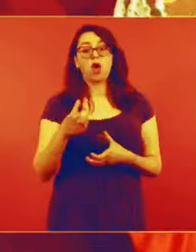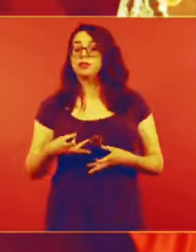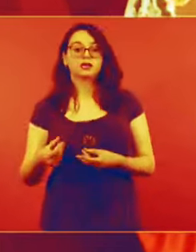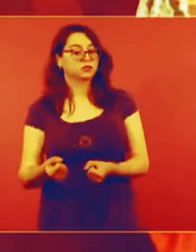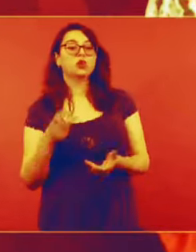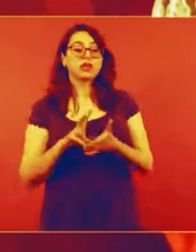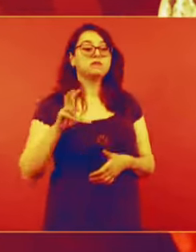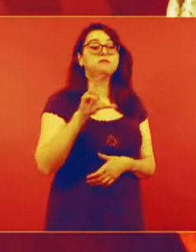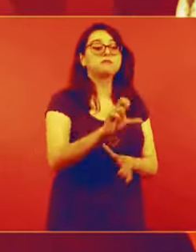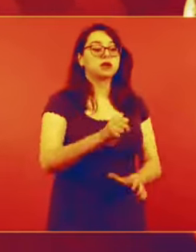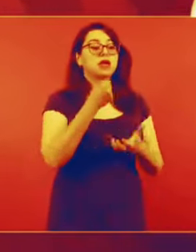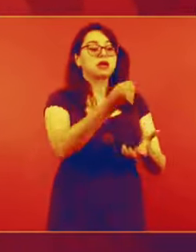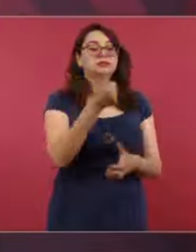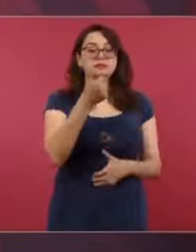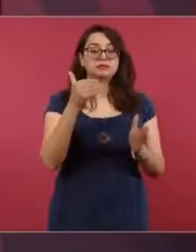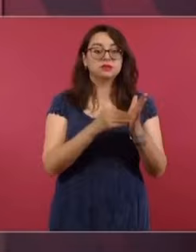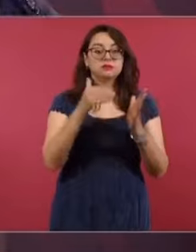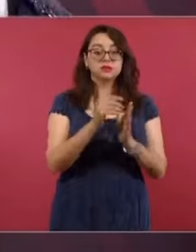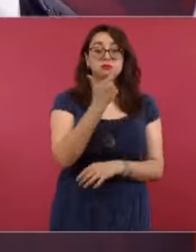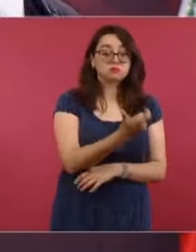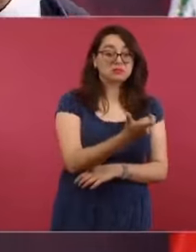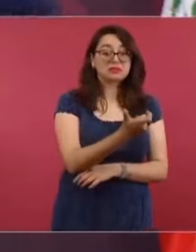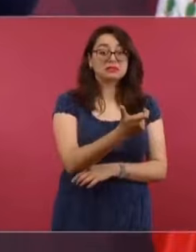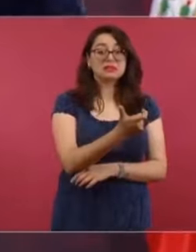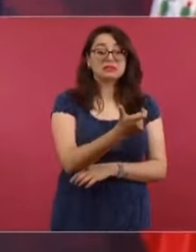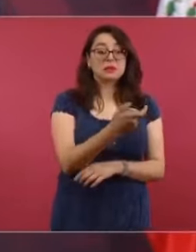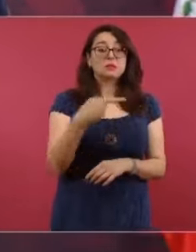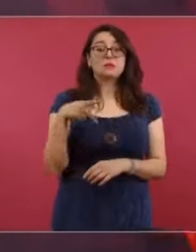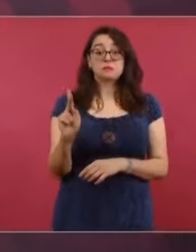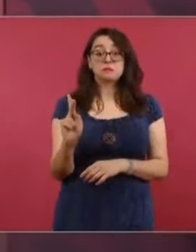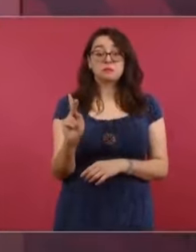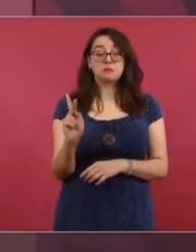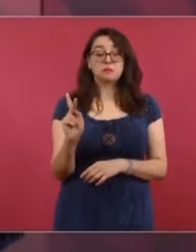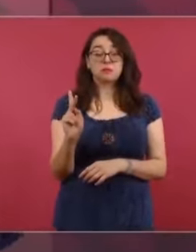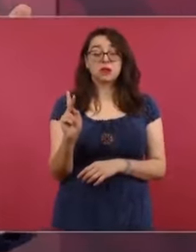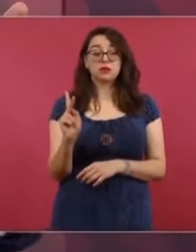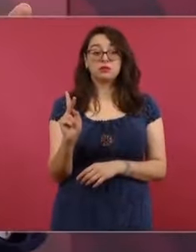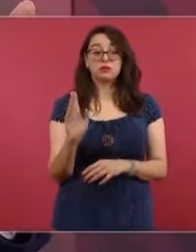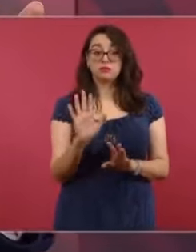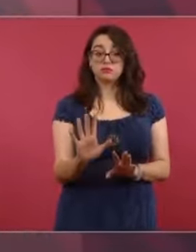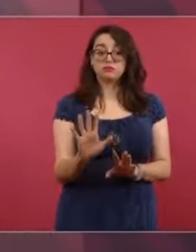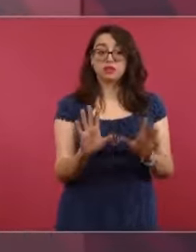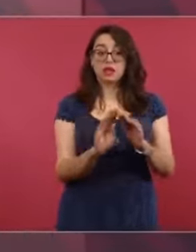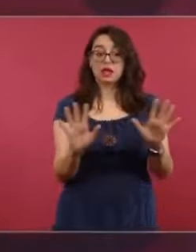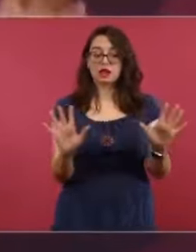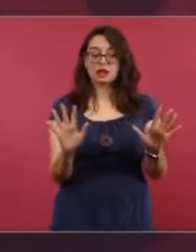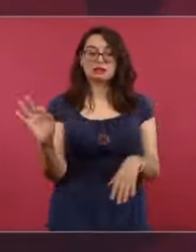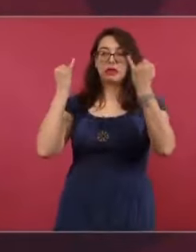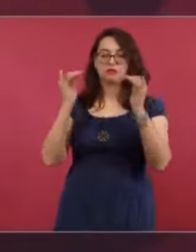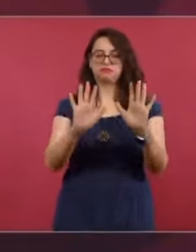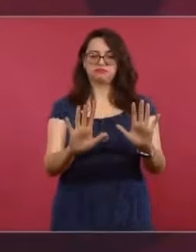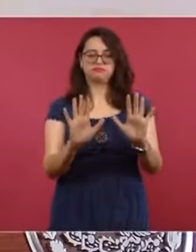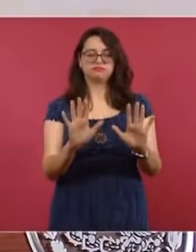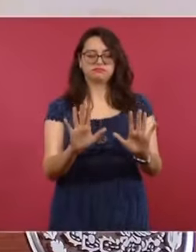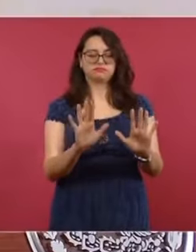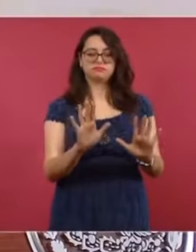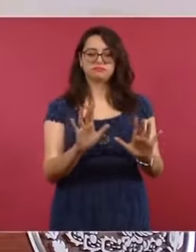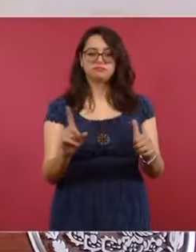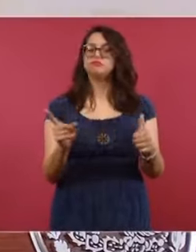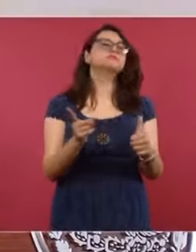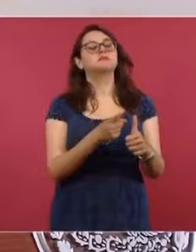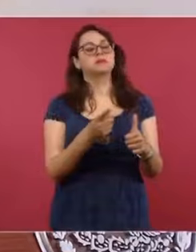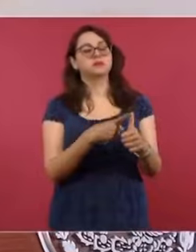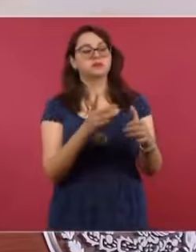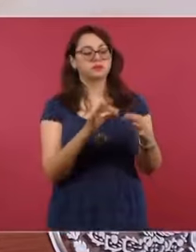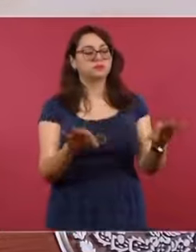de alrededor de 6.000 millones de pesos. Pero para que nos quede claro y no haya malas interpretaciones, primero,